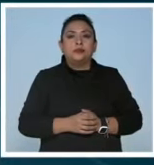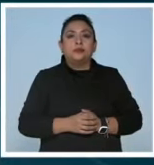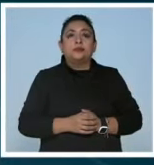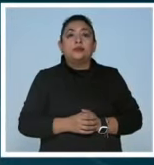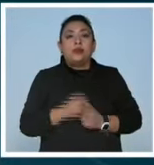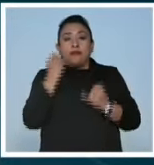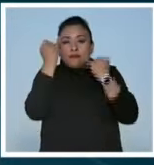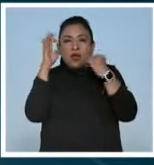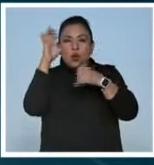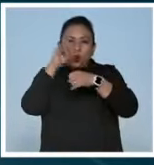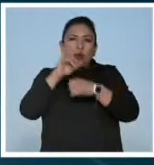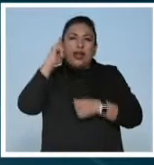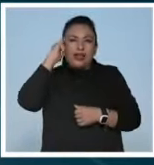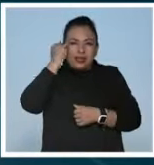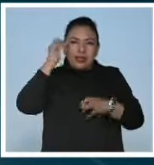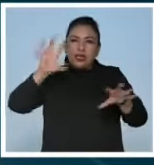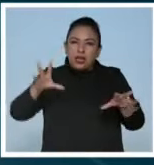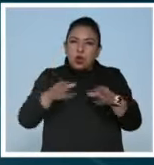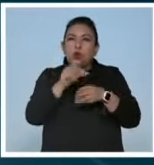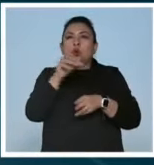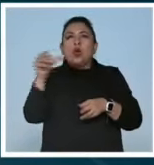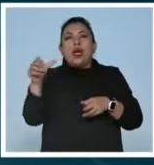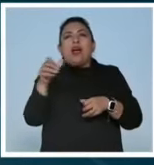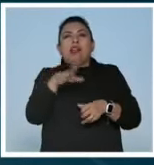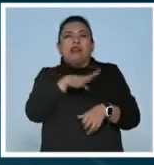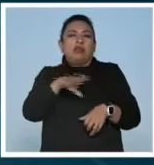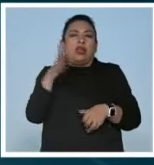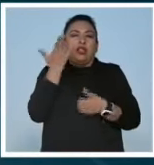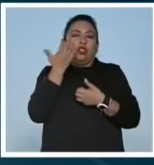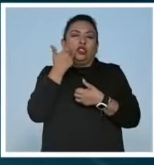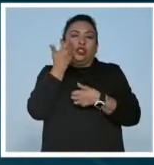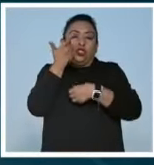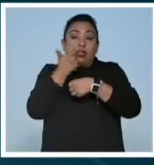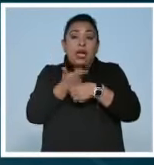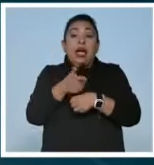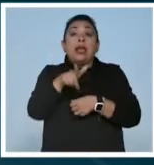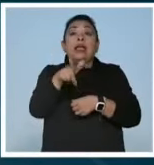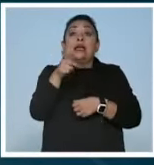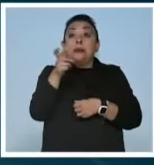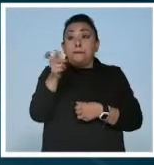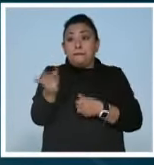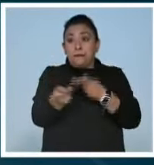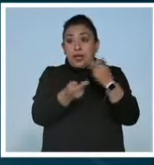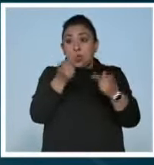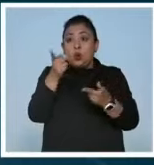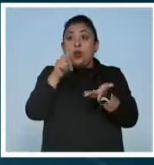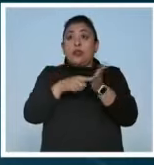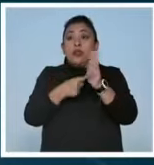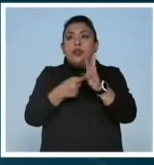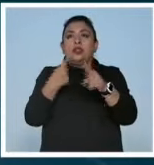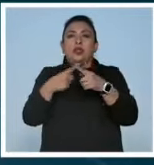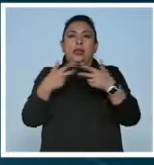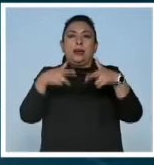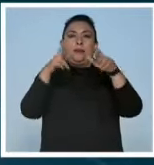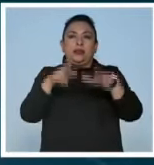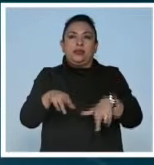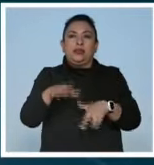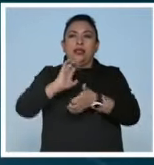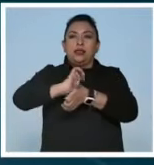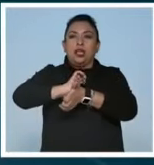La creación cultural indígena forma parte del índice de rechazo social. Fue una de las interrogantes que se plantearon los representantes del